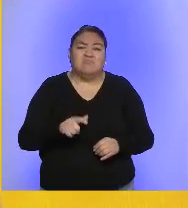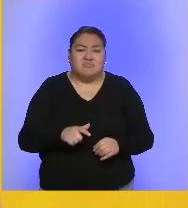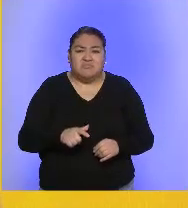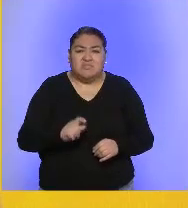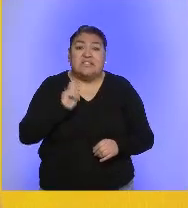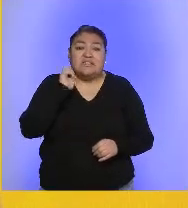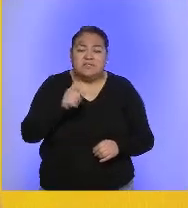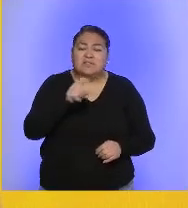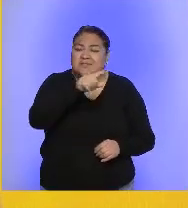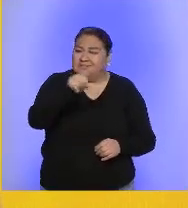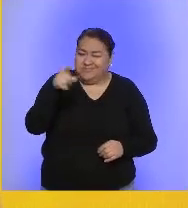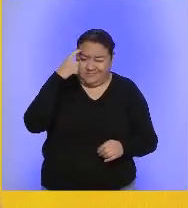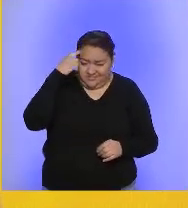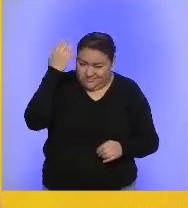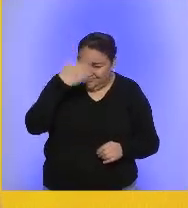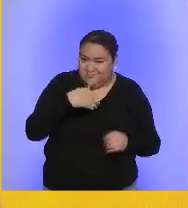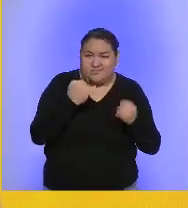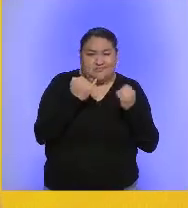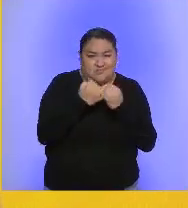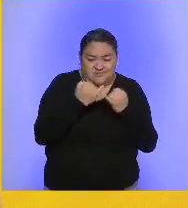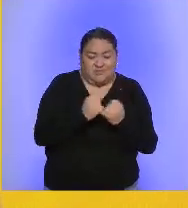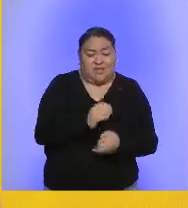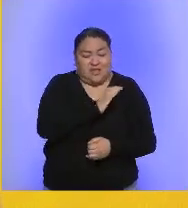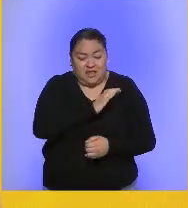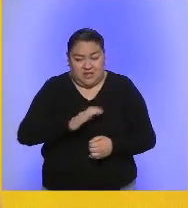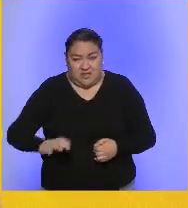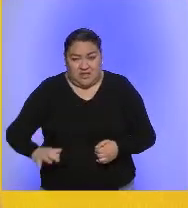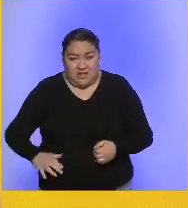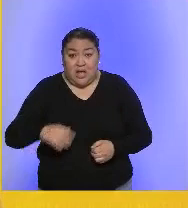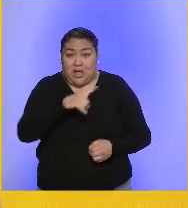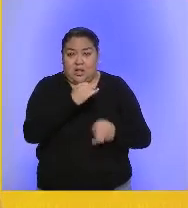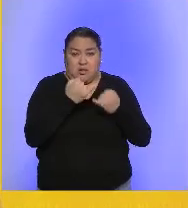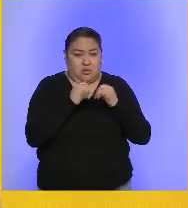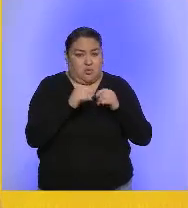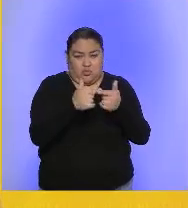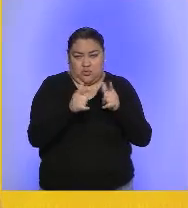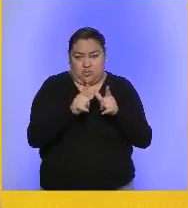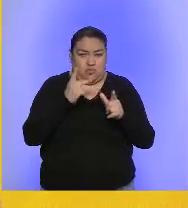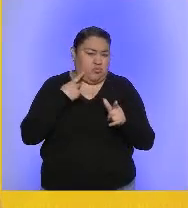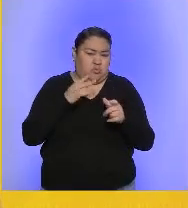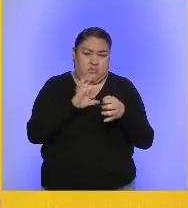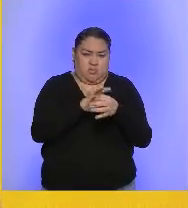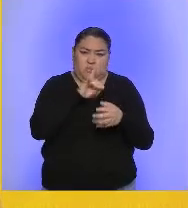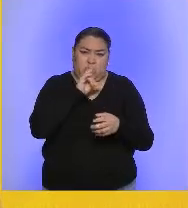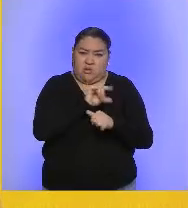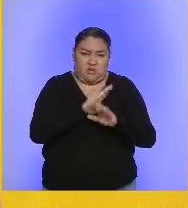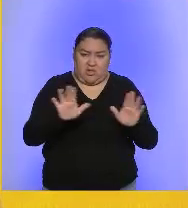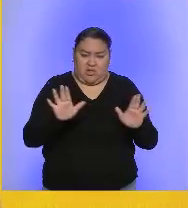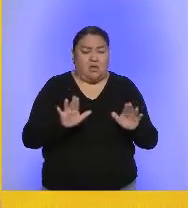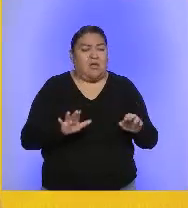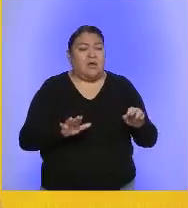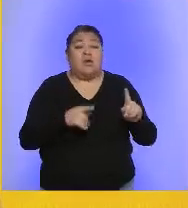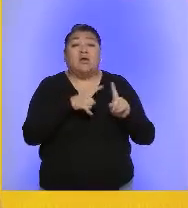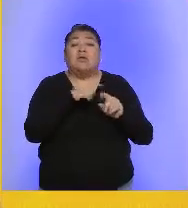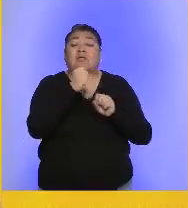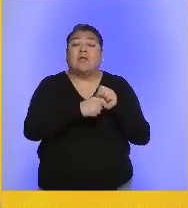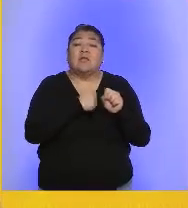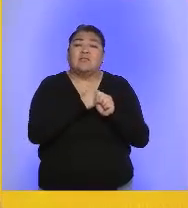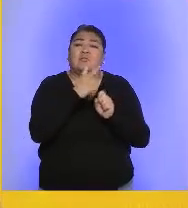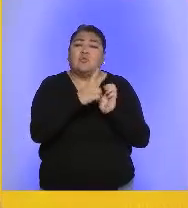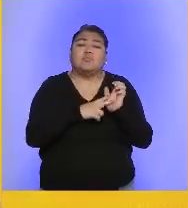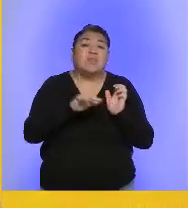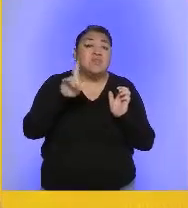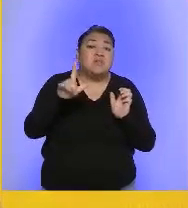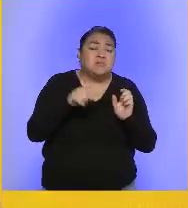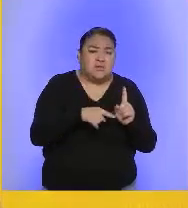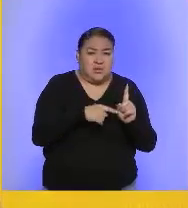han tenido. Si bien el proceso electoral en Nayarit del 2017 había un